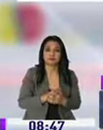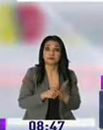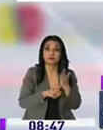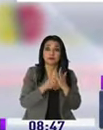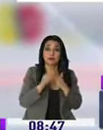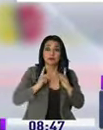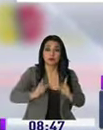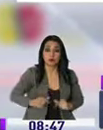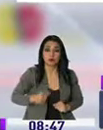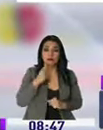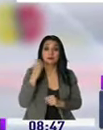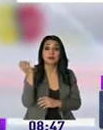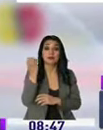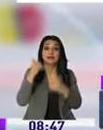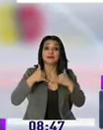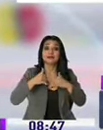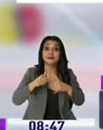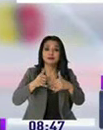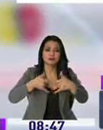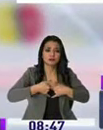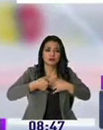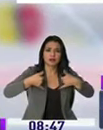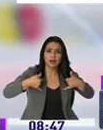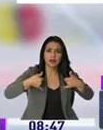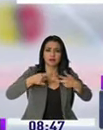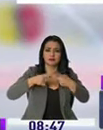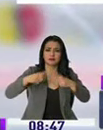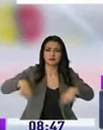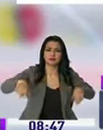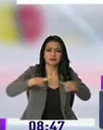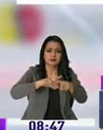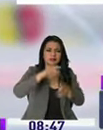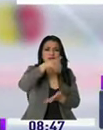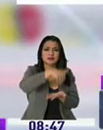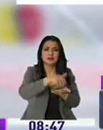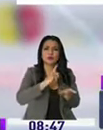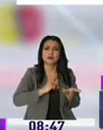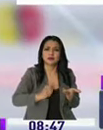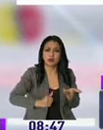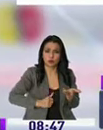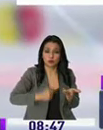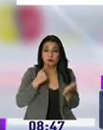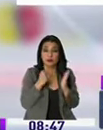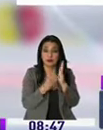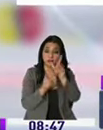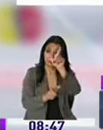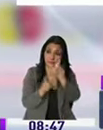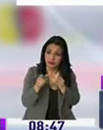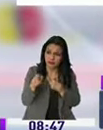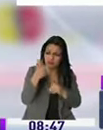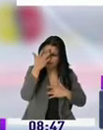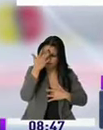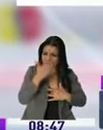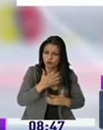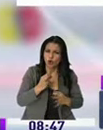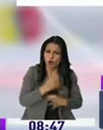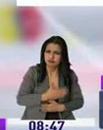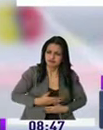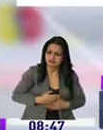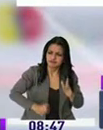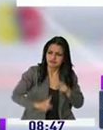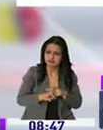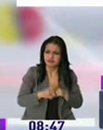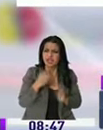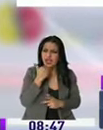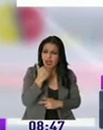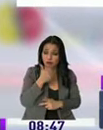que se mantiene la alerta para que los establecimientos que conforman la red integral de salud que reciban a pacientes con síntomas de posible